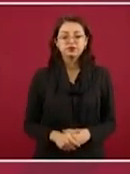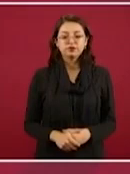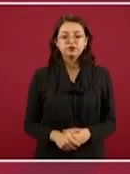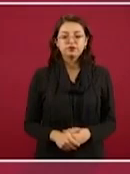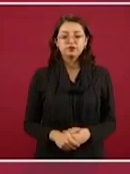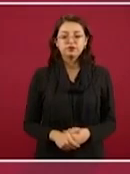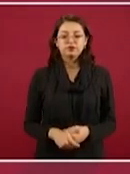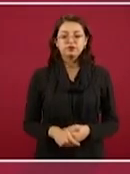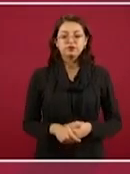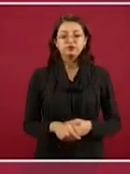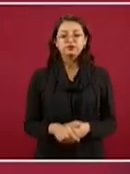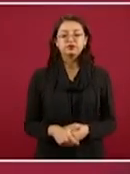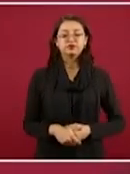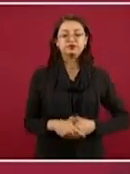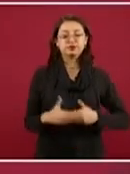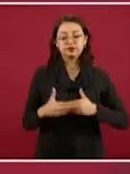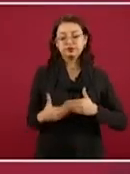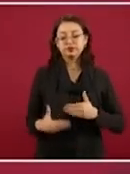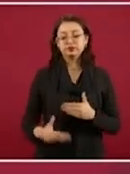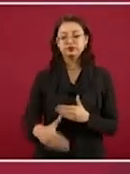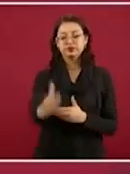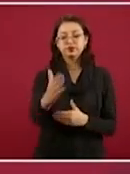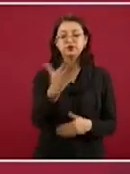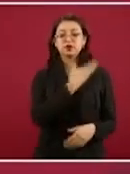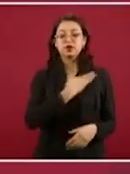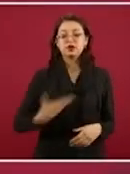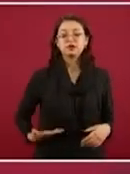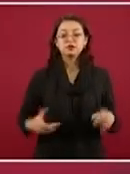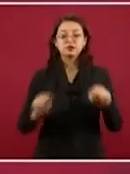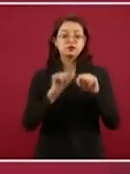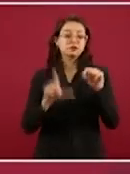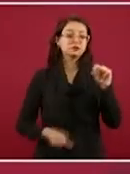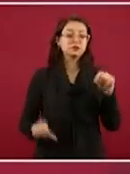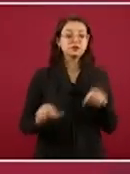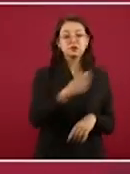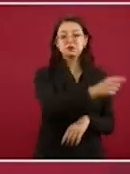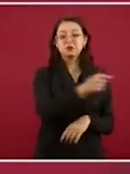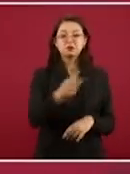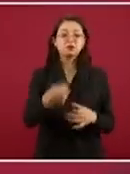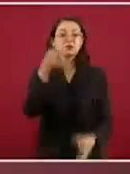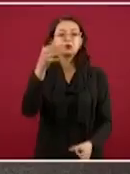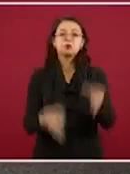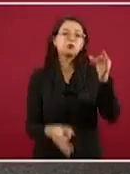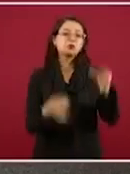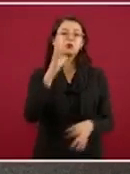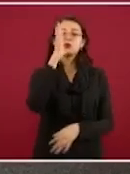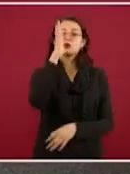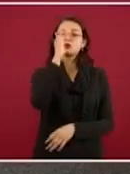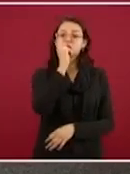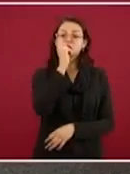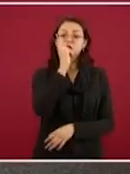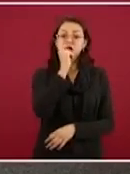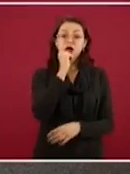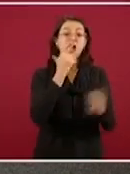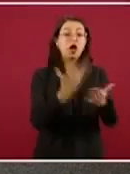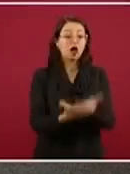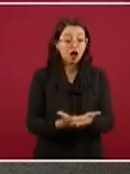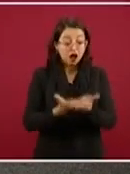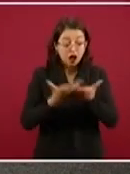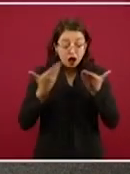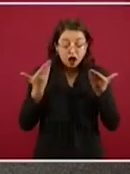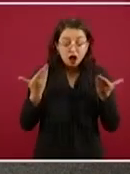A partir de ahí, el presidente de México no puede ser juzgado. Hasta ahora